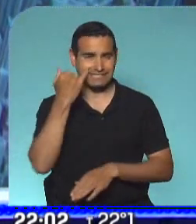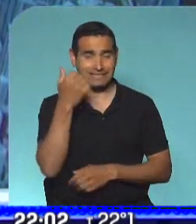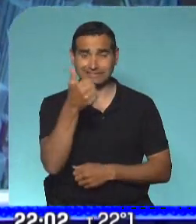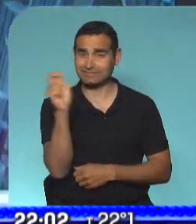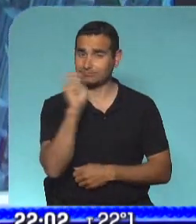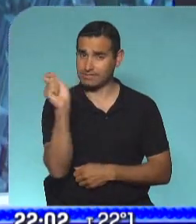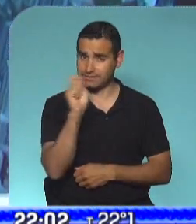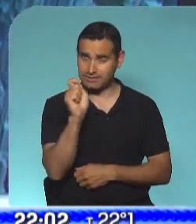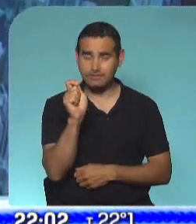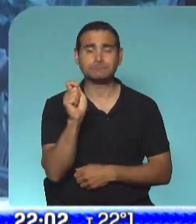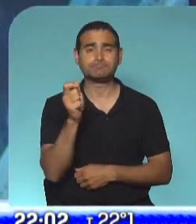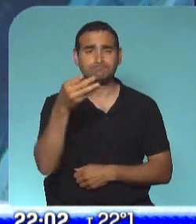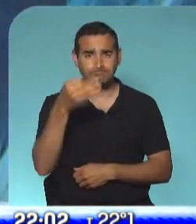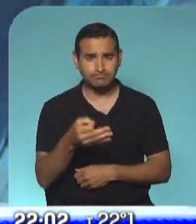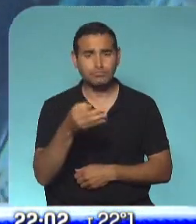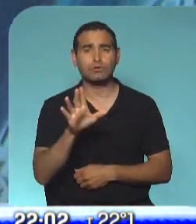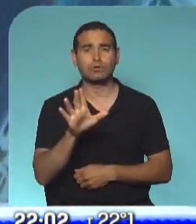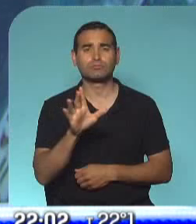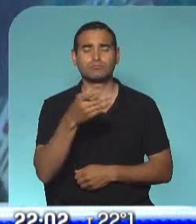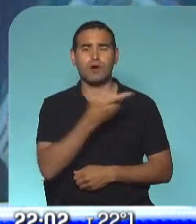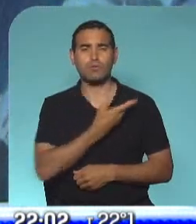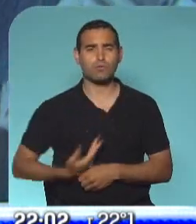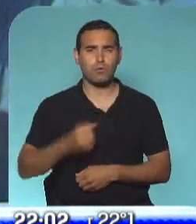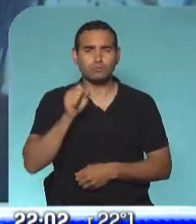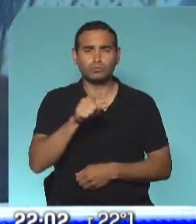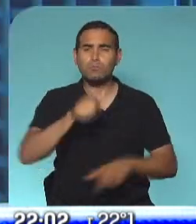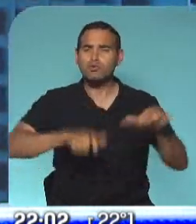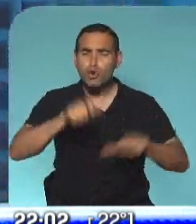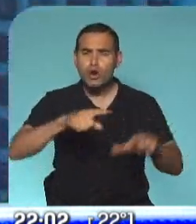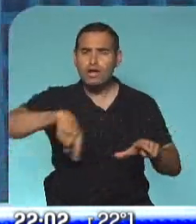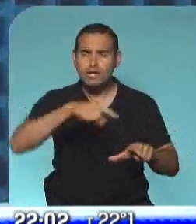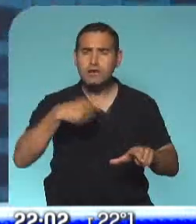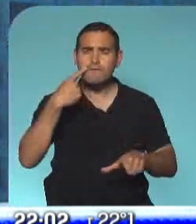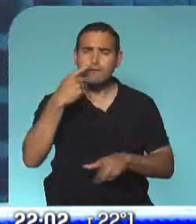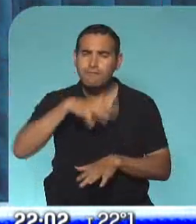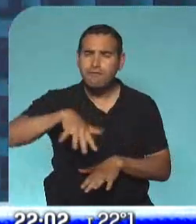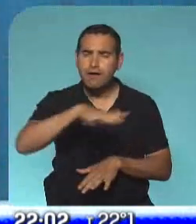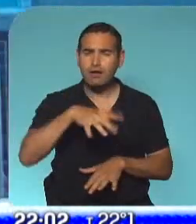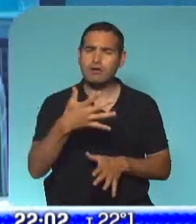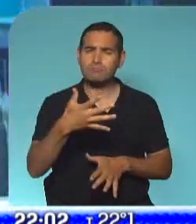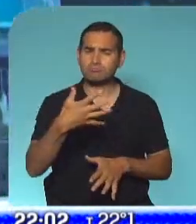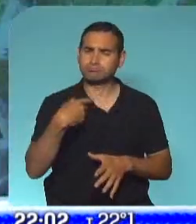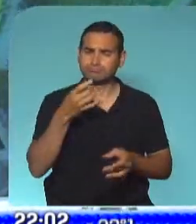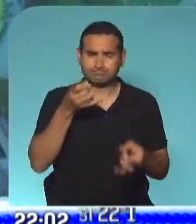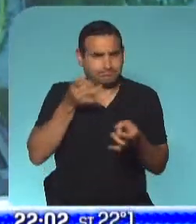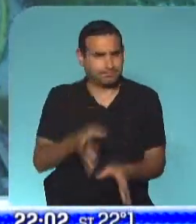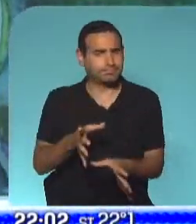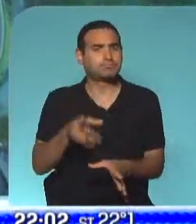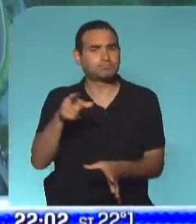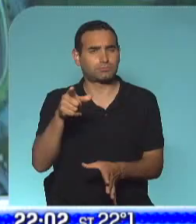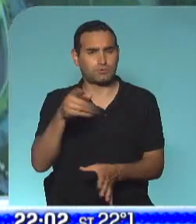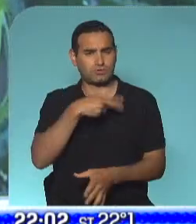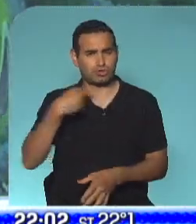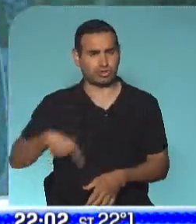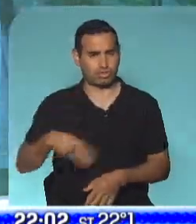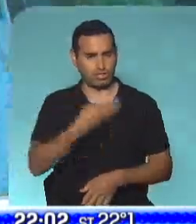meses consolida la autoridad de estas personas que viven en un permanente ya rechazo hacia Beijing,